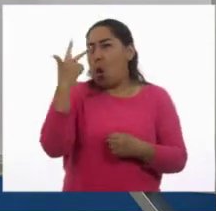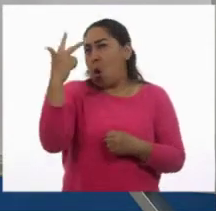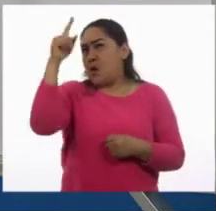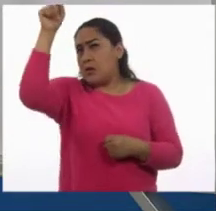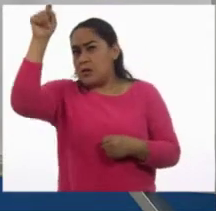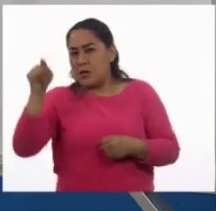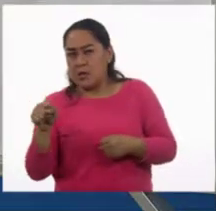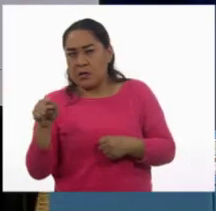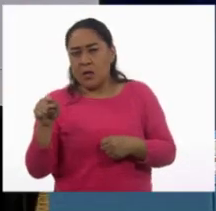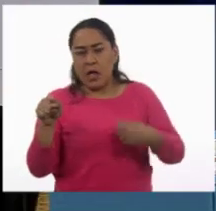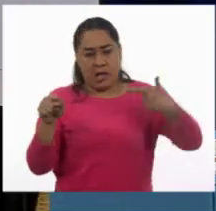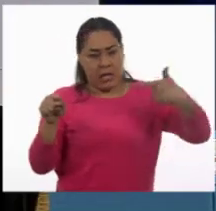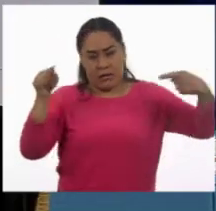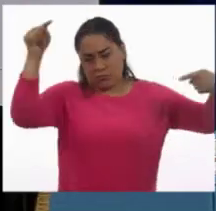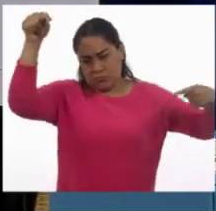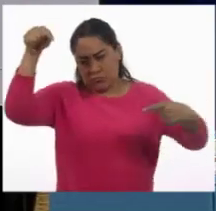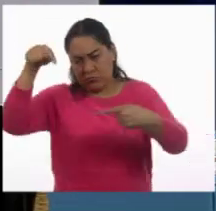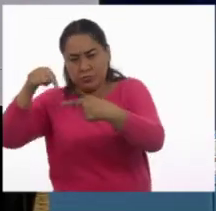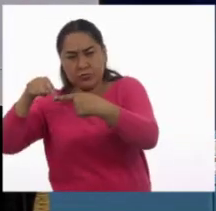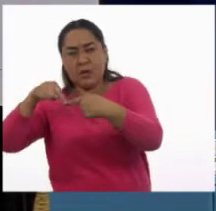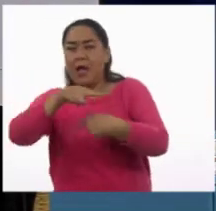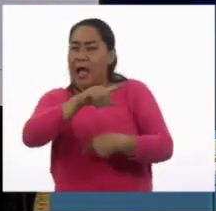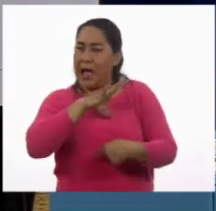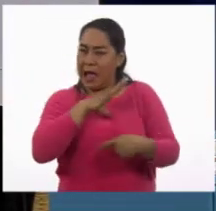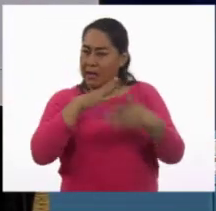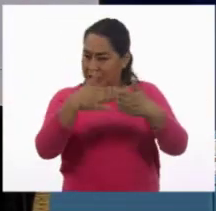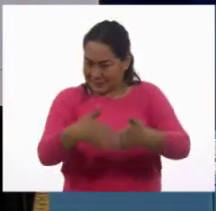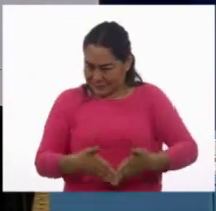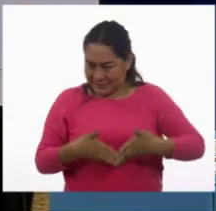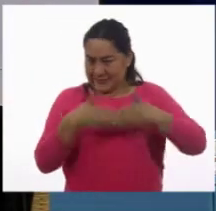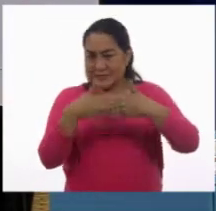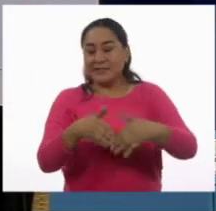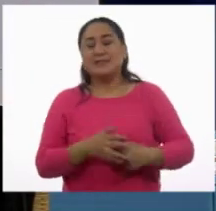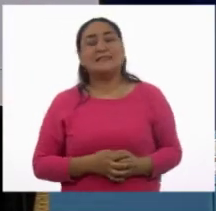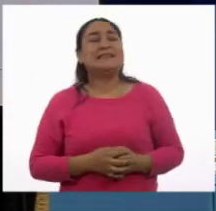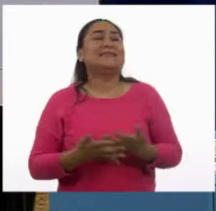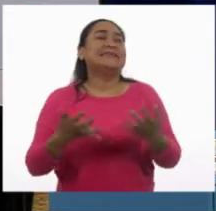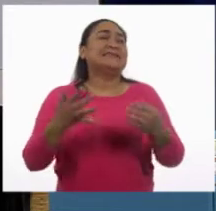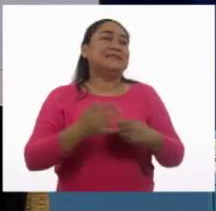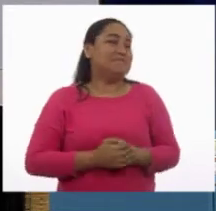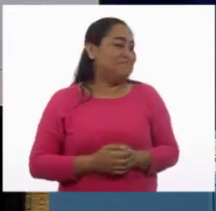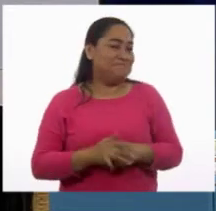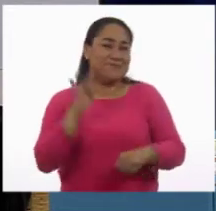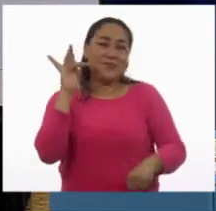navecita. No veas. No. Tocado.